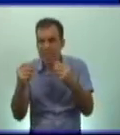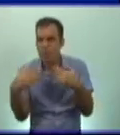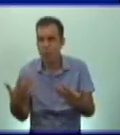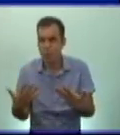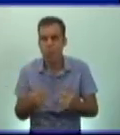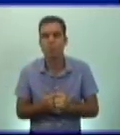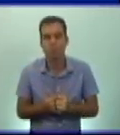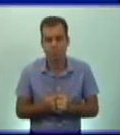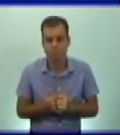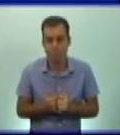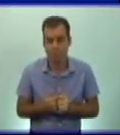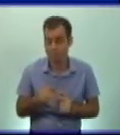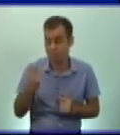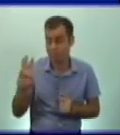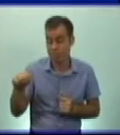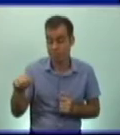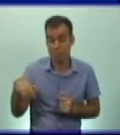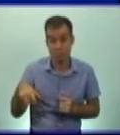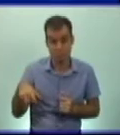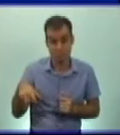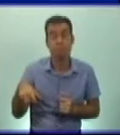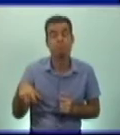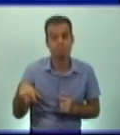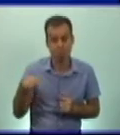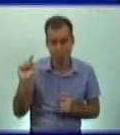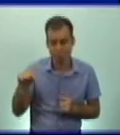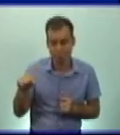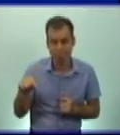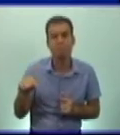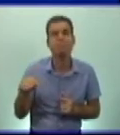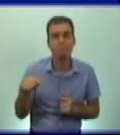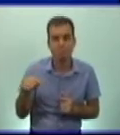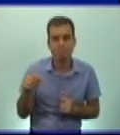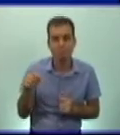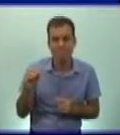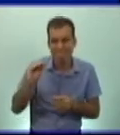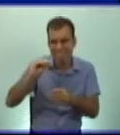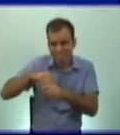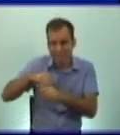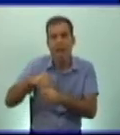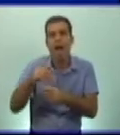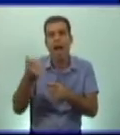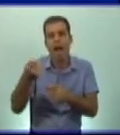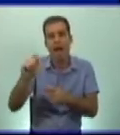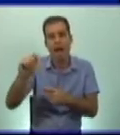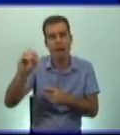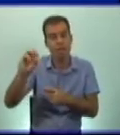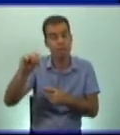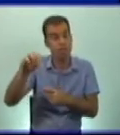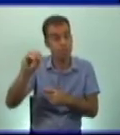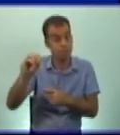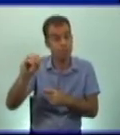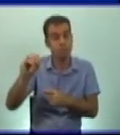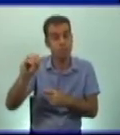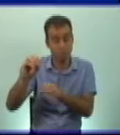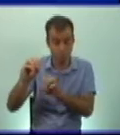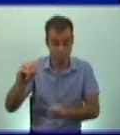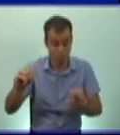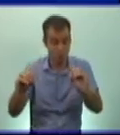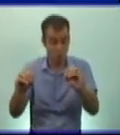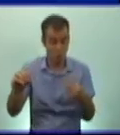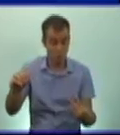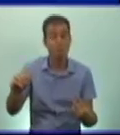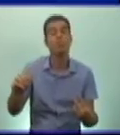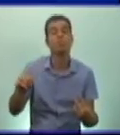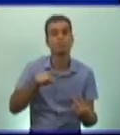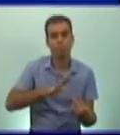magnesio, sustancia simple metal, ustedes saben que está formada por átomos. El dioxígeno, ya ustedes conocen que es una